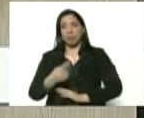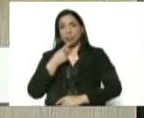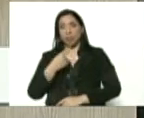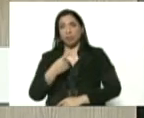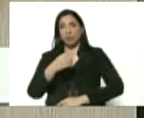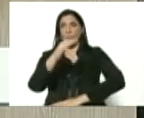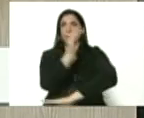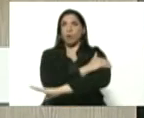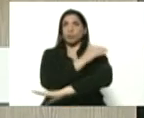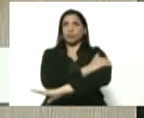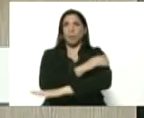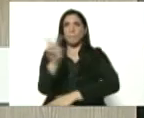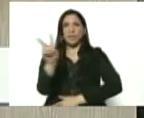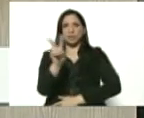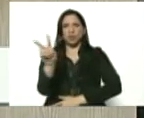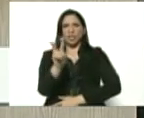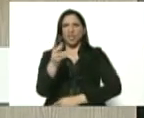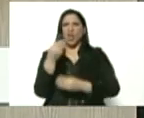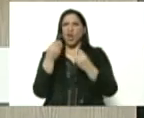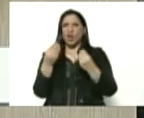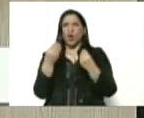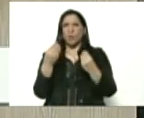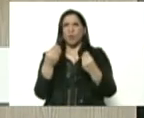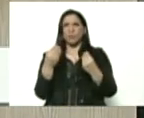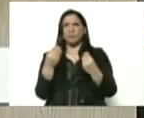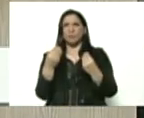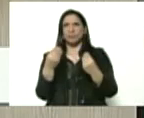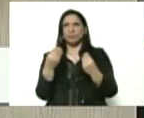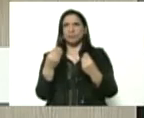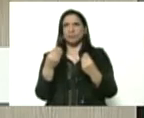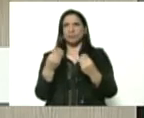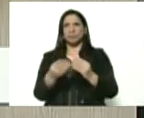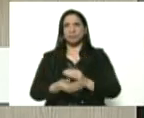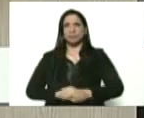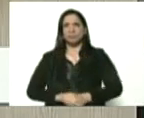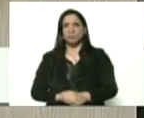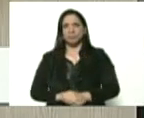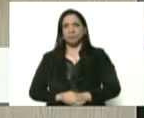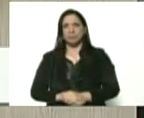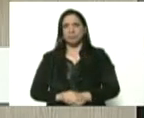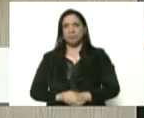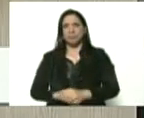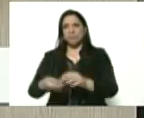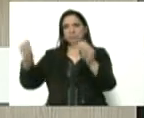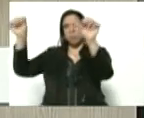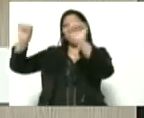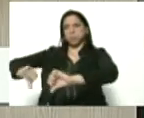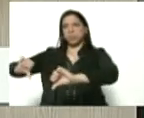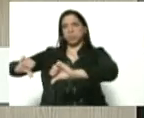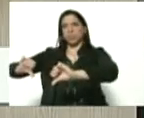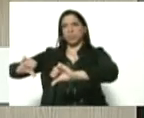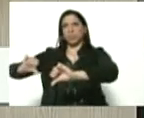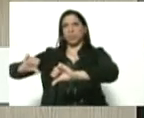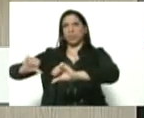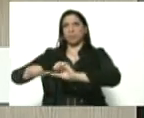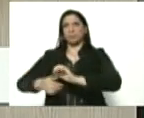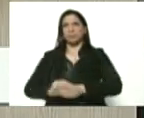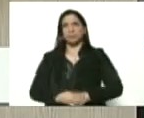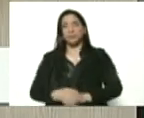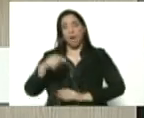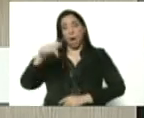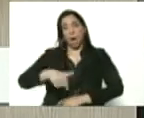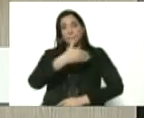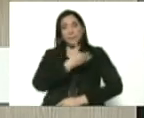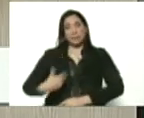oposición venezolana como una hapless opposition, una desgracia. Hoy el